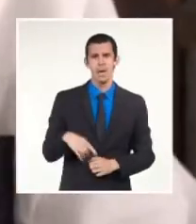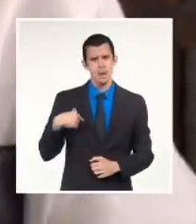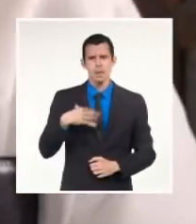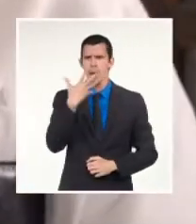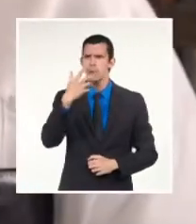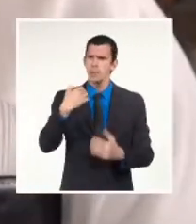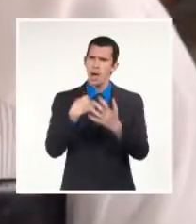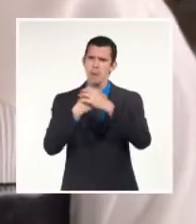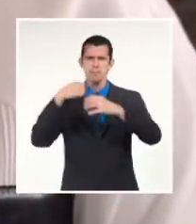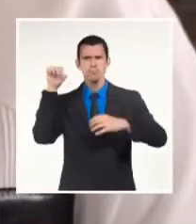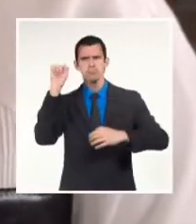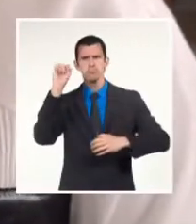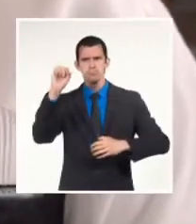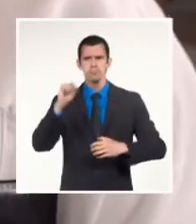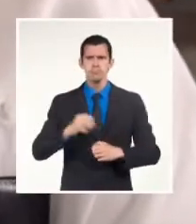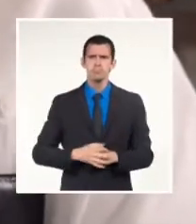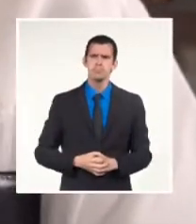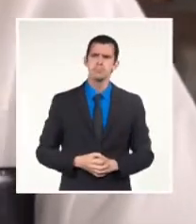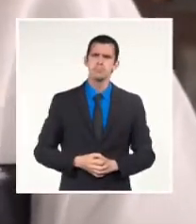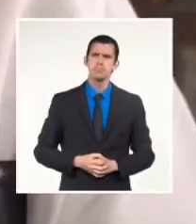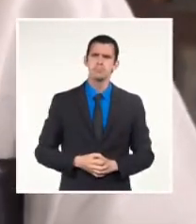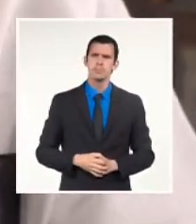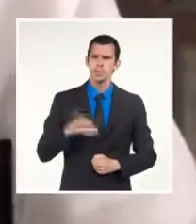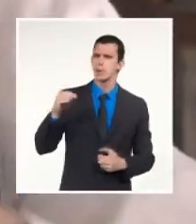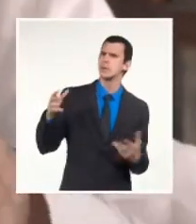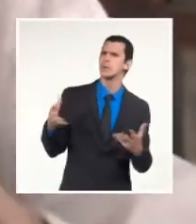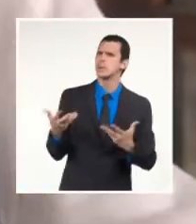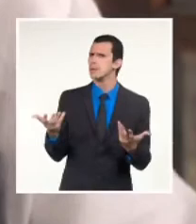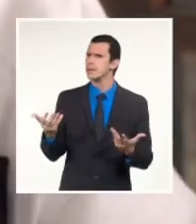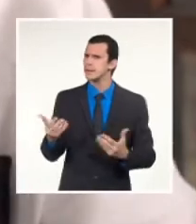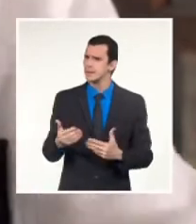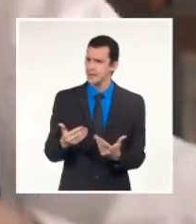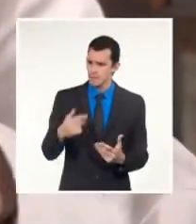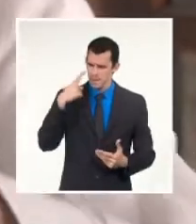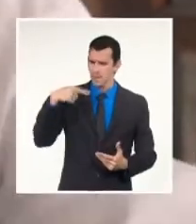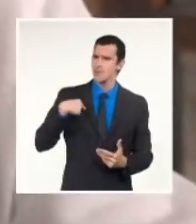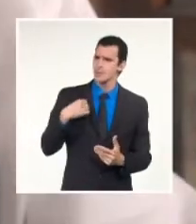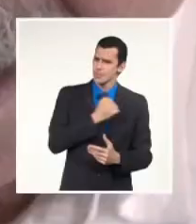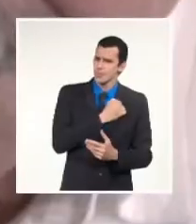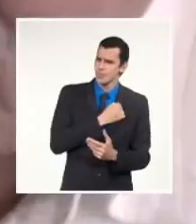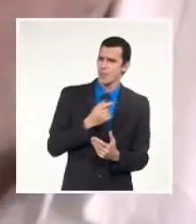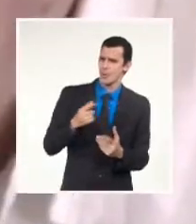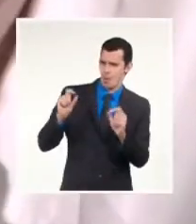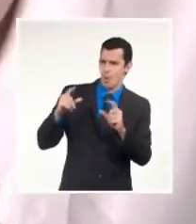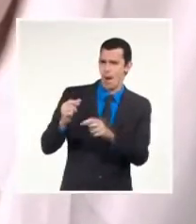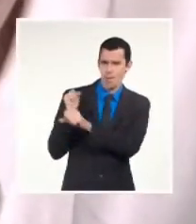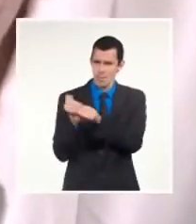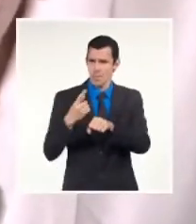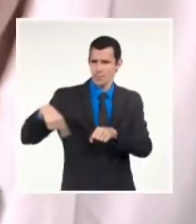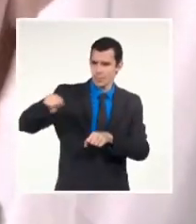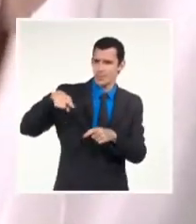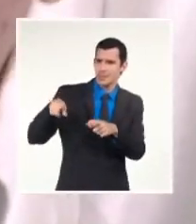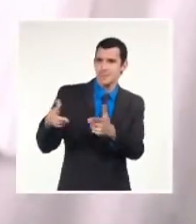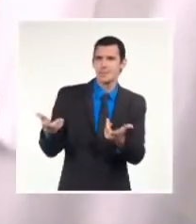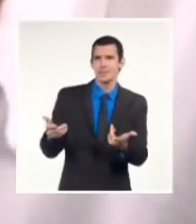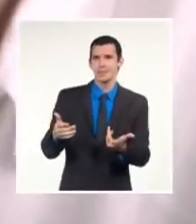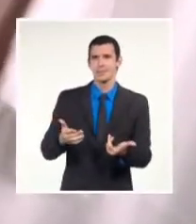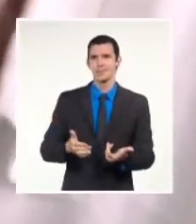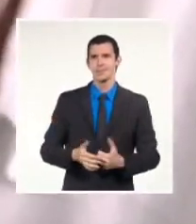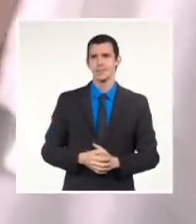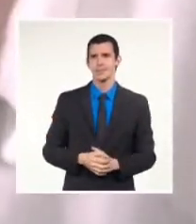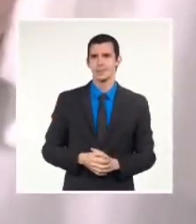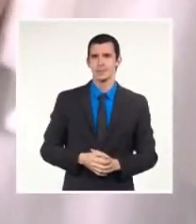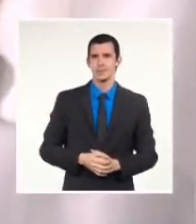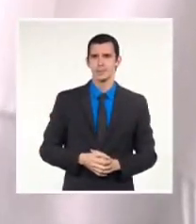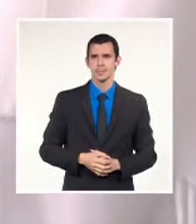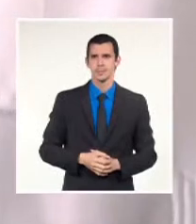hermanos negros, mi gente, I want to play with you. Yo quiero jugar con ustedes. But you know what's happening. Tú sabes lo que está